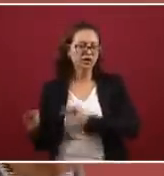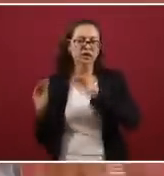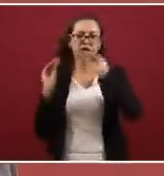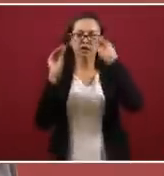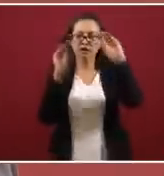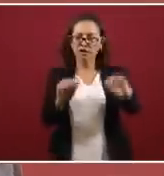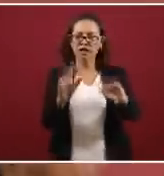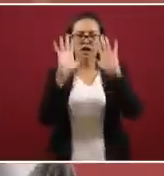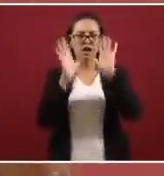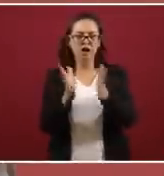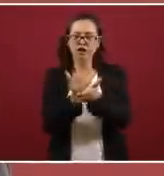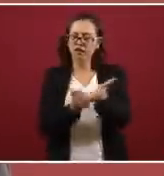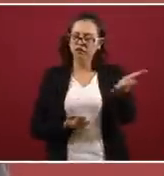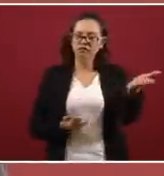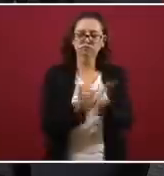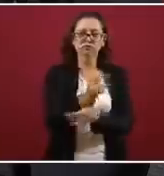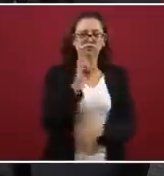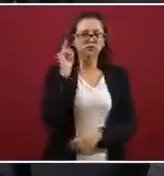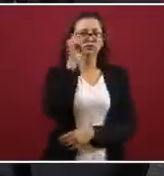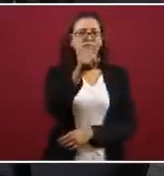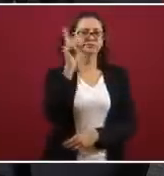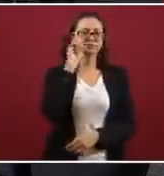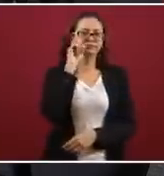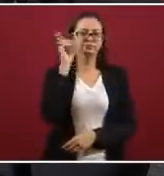en definitiva, a Zacatecas.